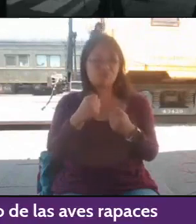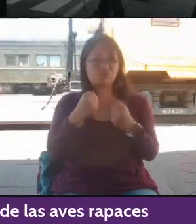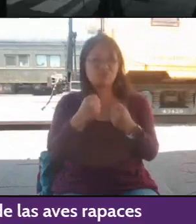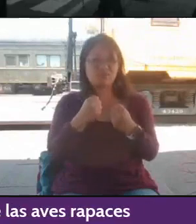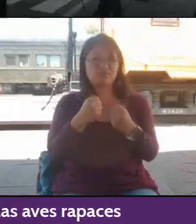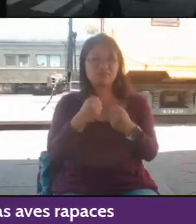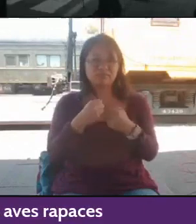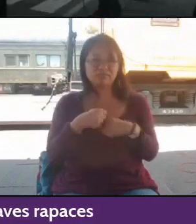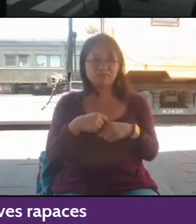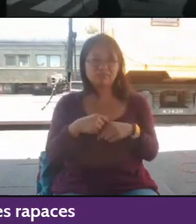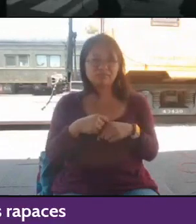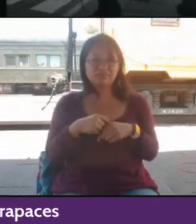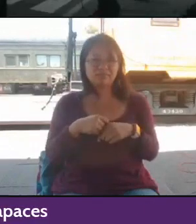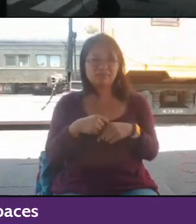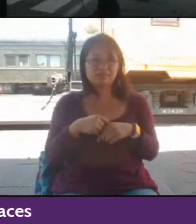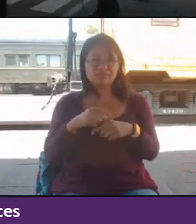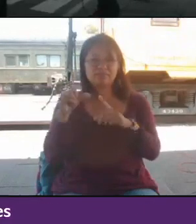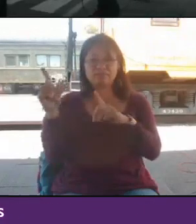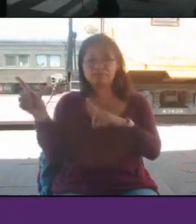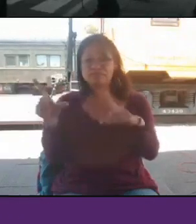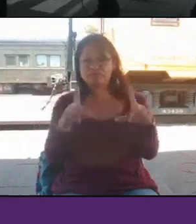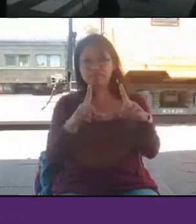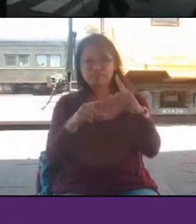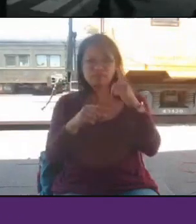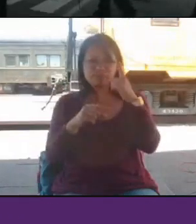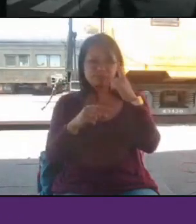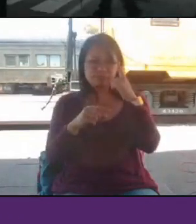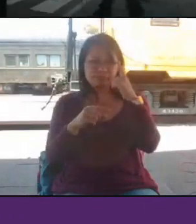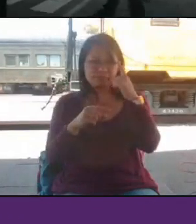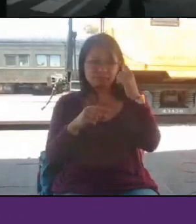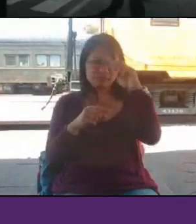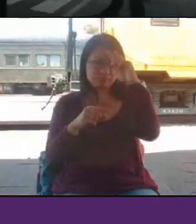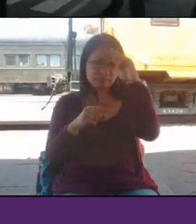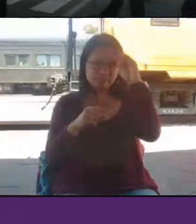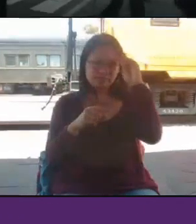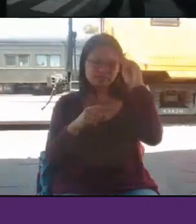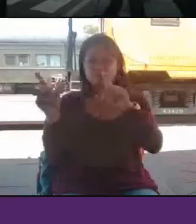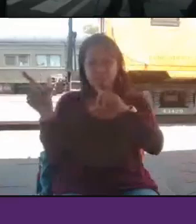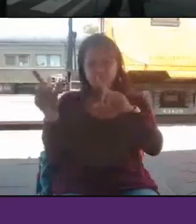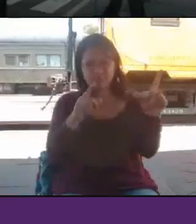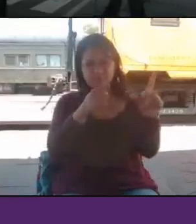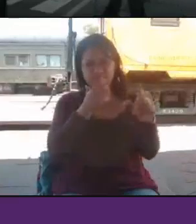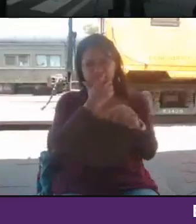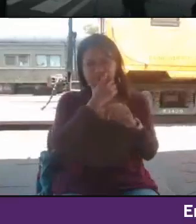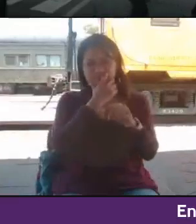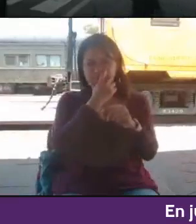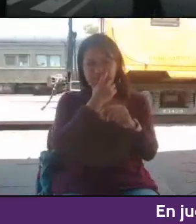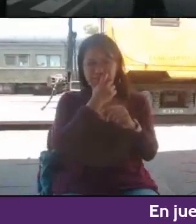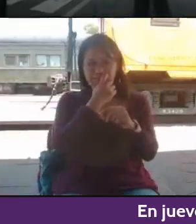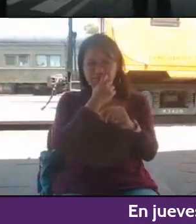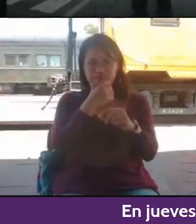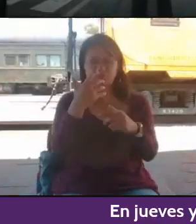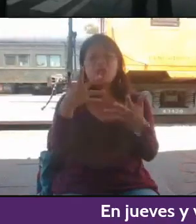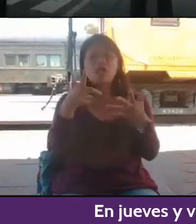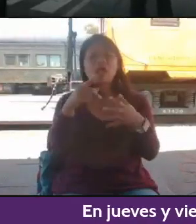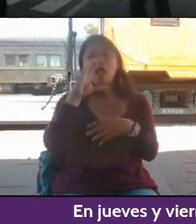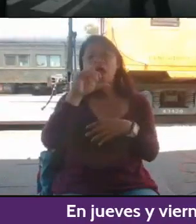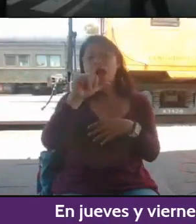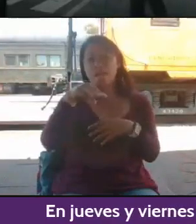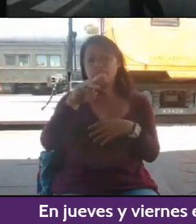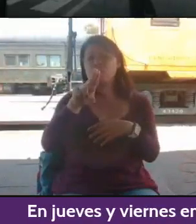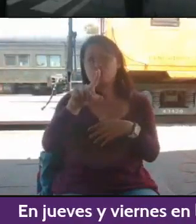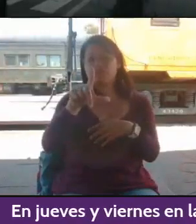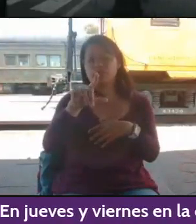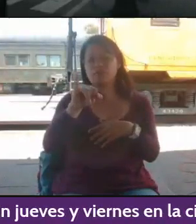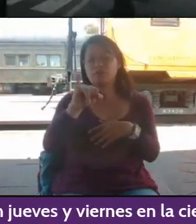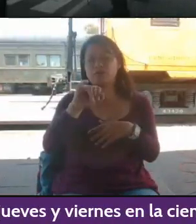más. La que sigue. Ahí está. Y otra más, por favor. Camuflaje. ¿Quién